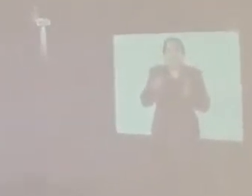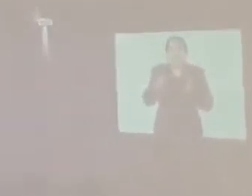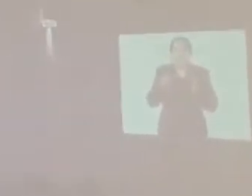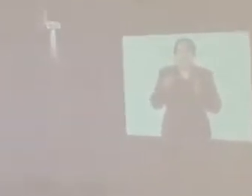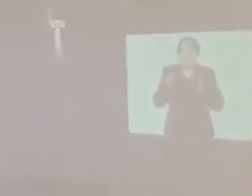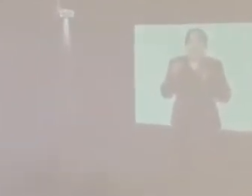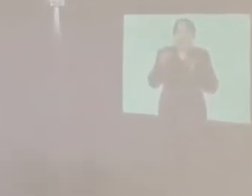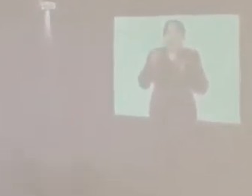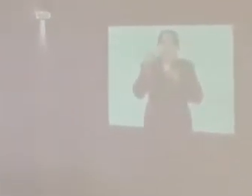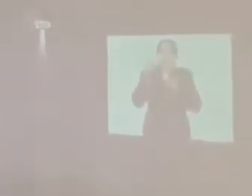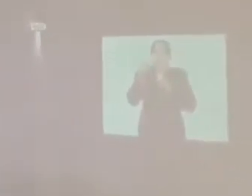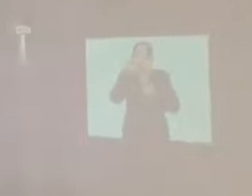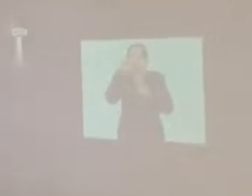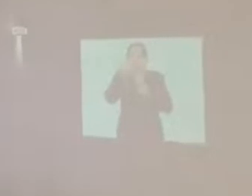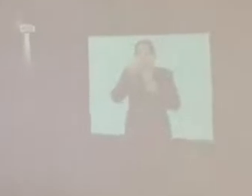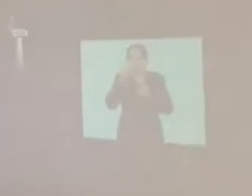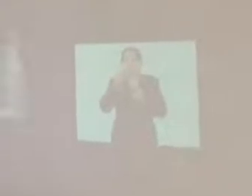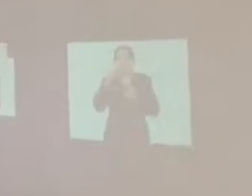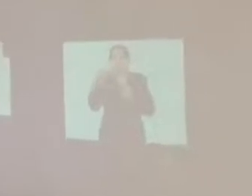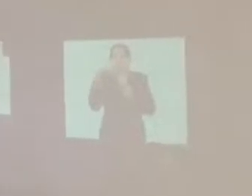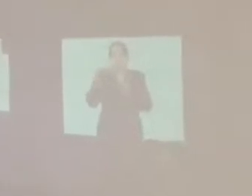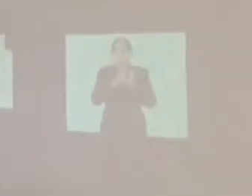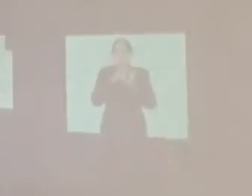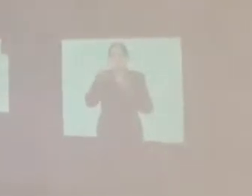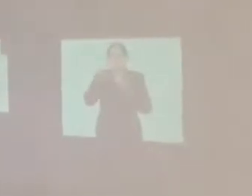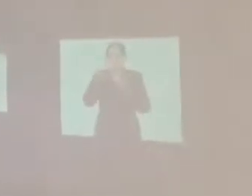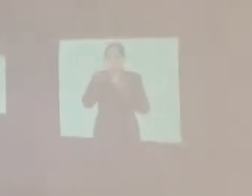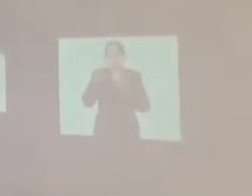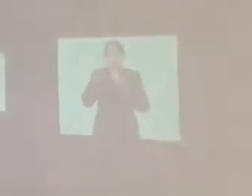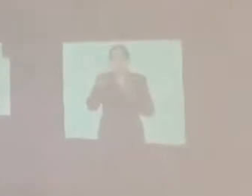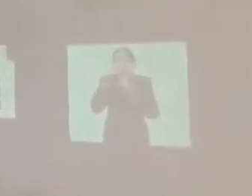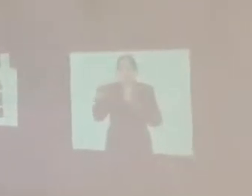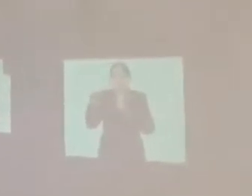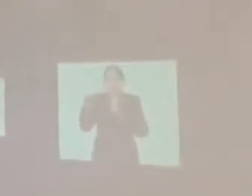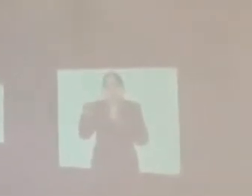25.282 estudiantes en 2018, hoy son